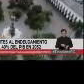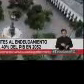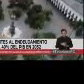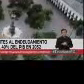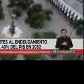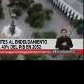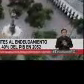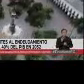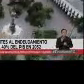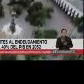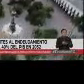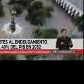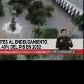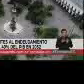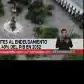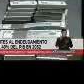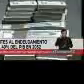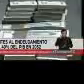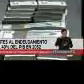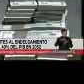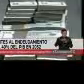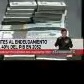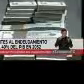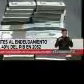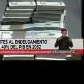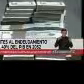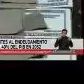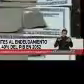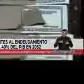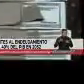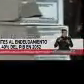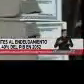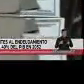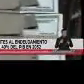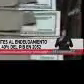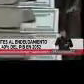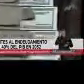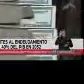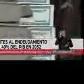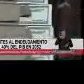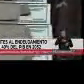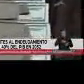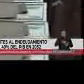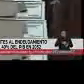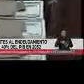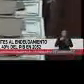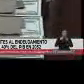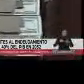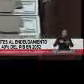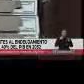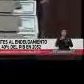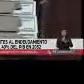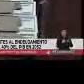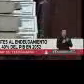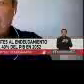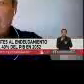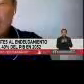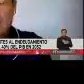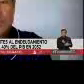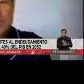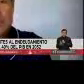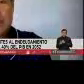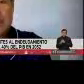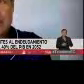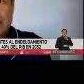Albornoz, es importante que el Estado logre un equilibrio y pueda sostener gastos y pagar sus deudas. Aseguró que esto beneficia a la ciudadanía. El